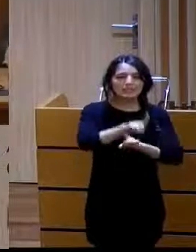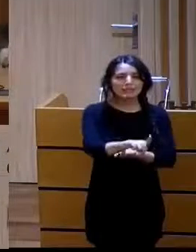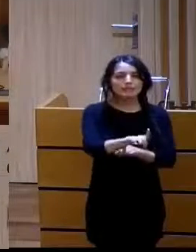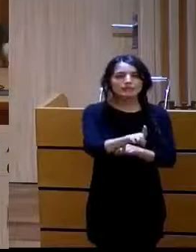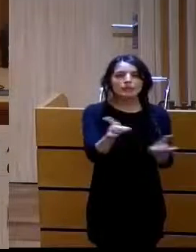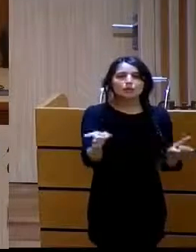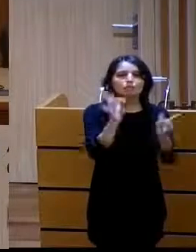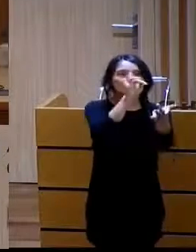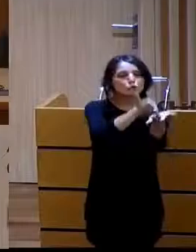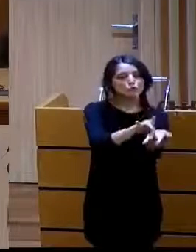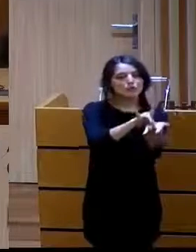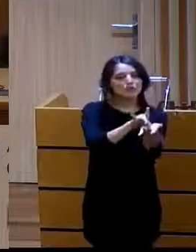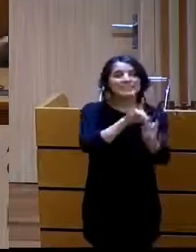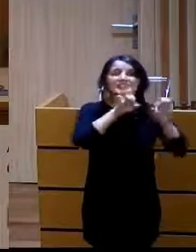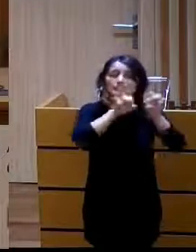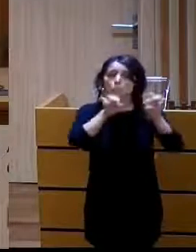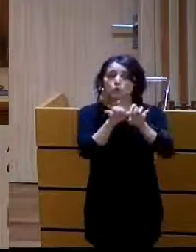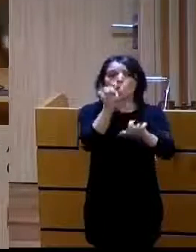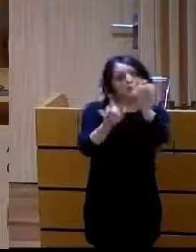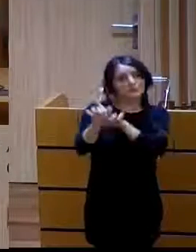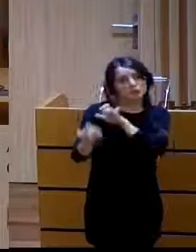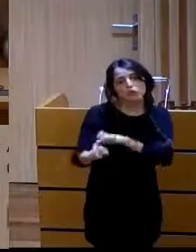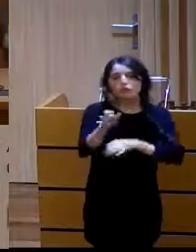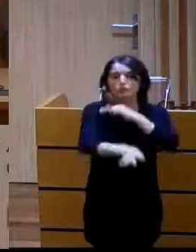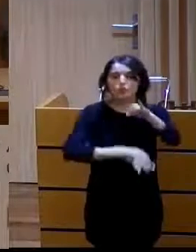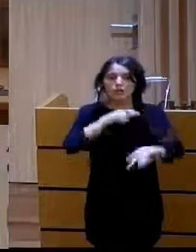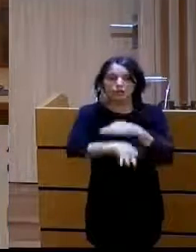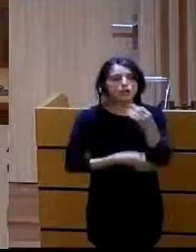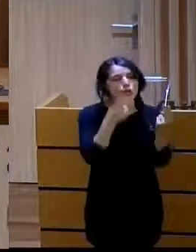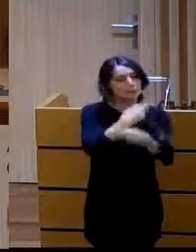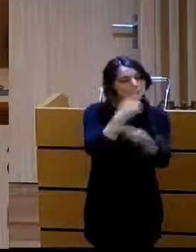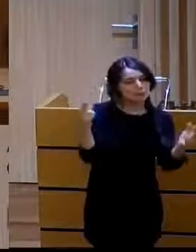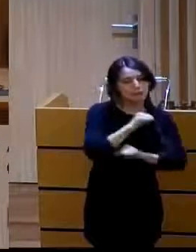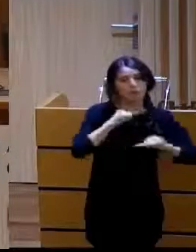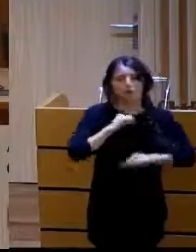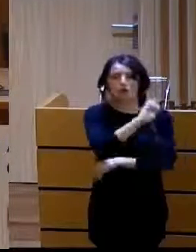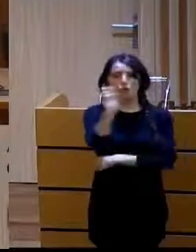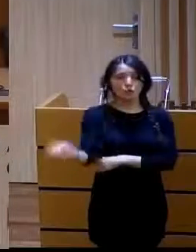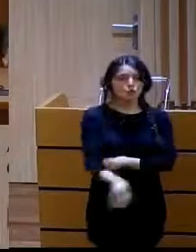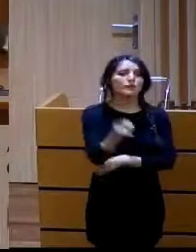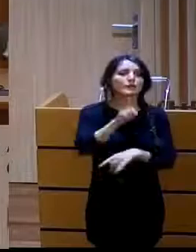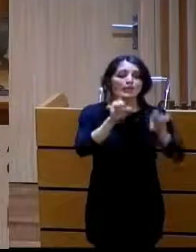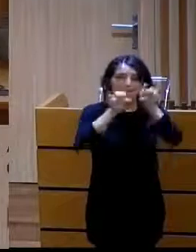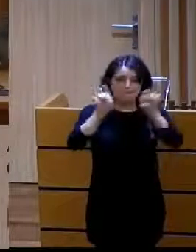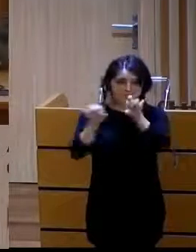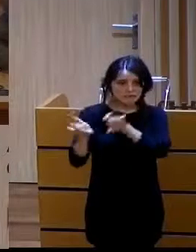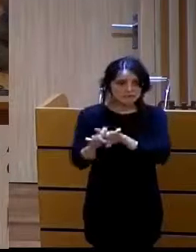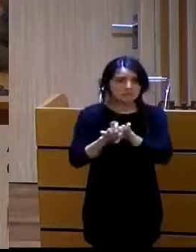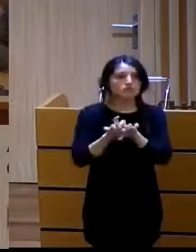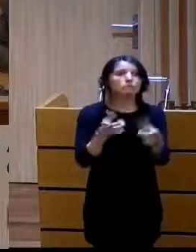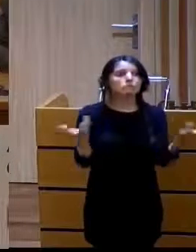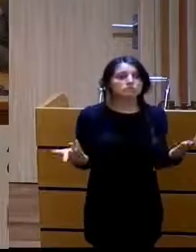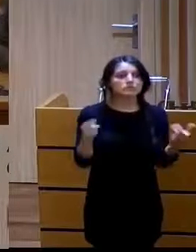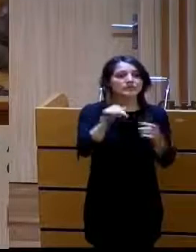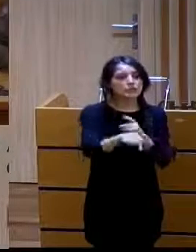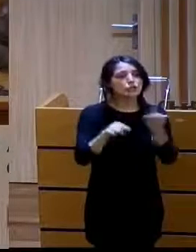instituciones, personas, organizaciones privadas, públicas, empresariales, que tienen en su horizonte de preocupaciones